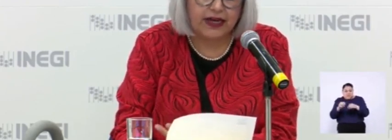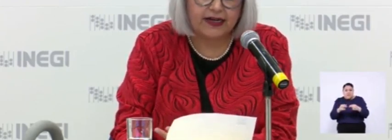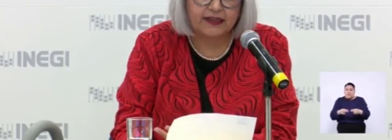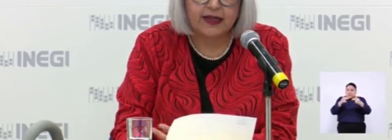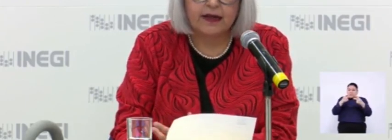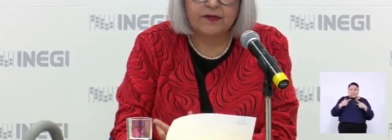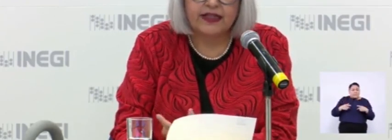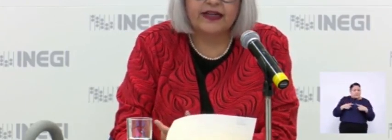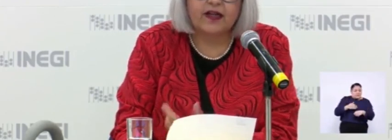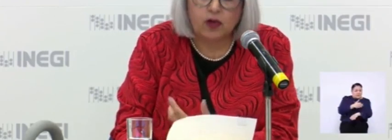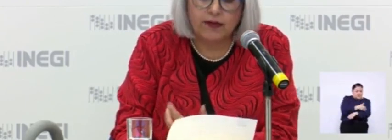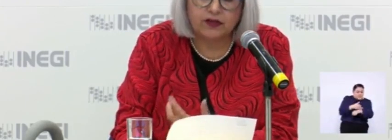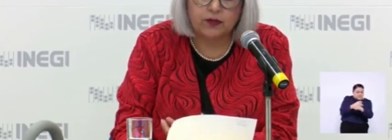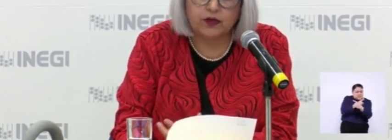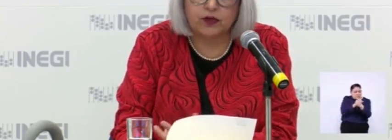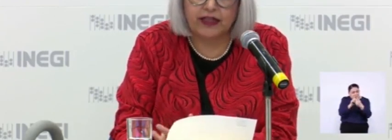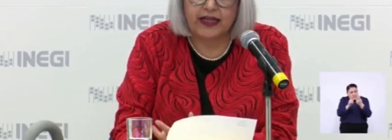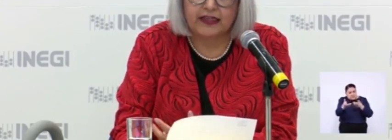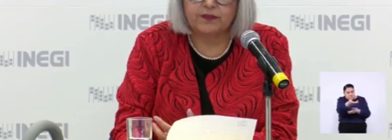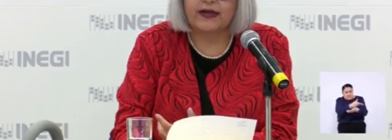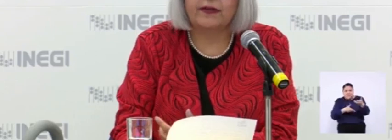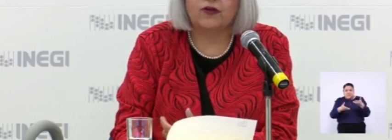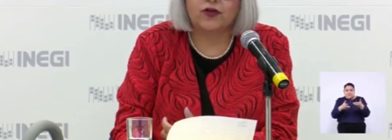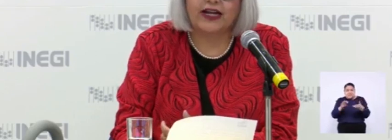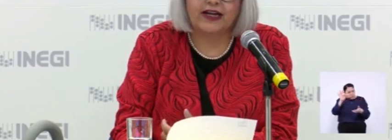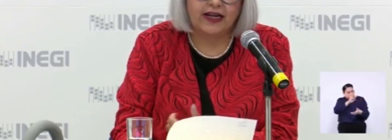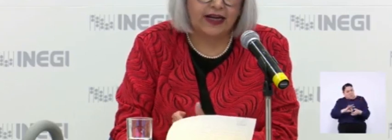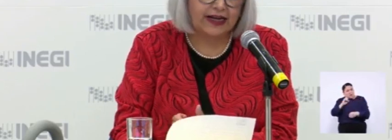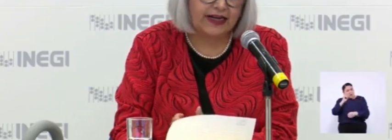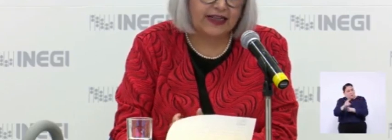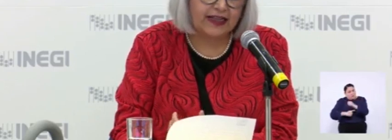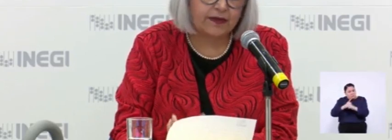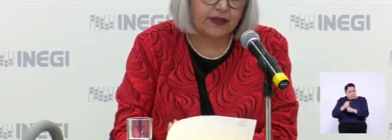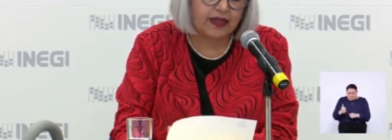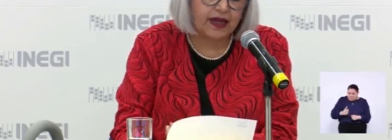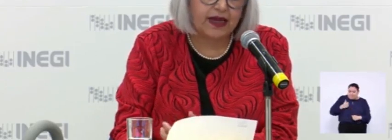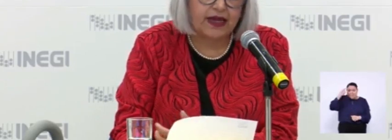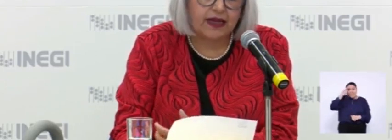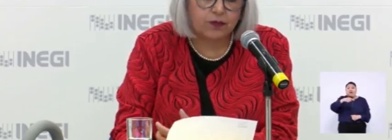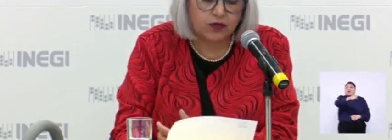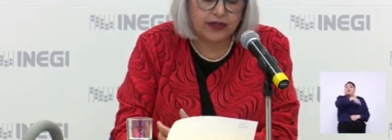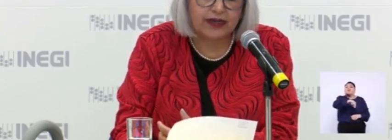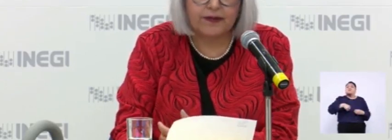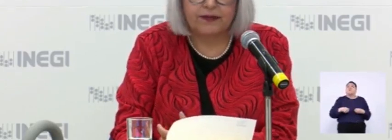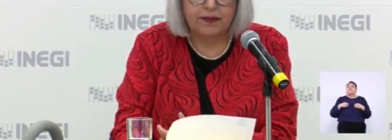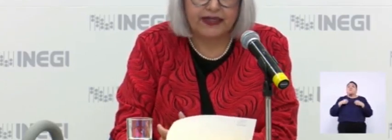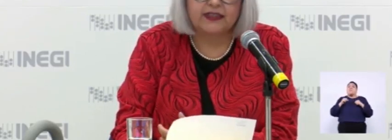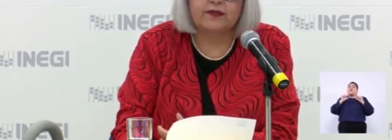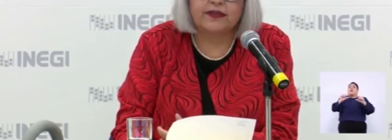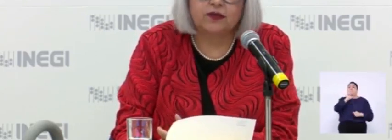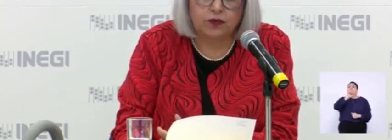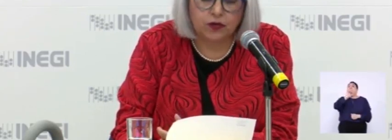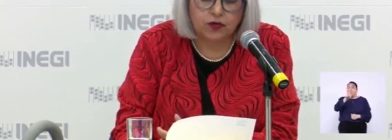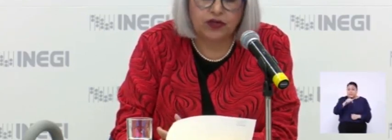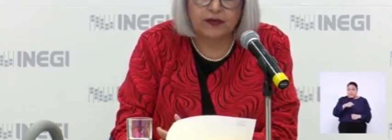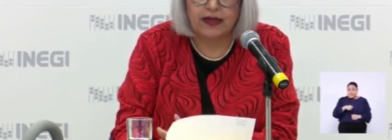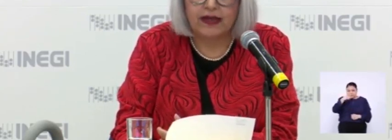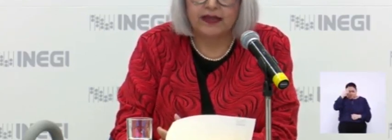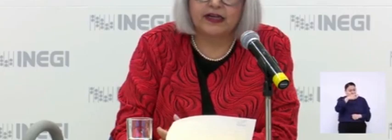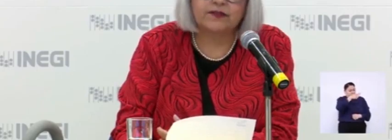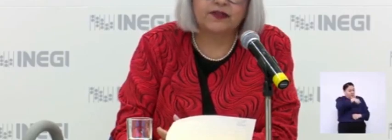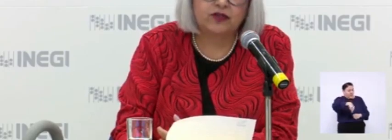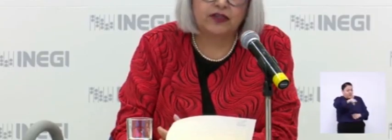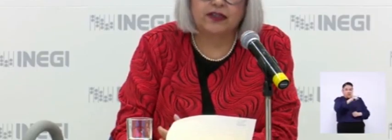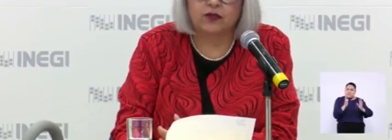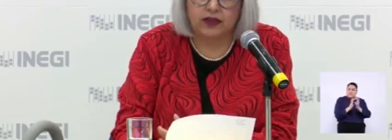relaciones familiares brindan nuevas oportunidades para mejorar la calidad de vida e impulsar la participación productiva